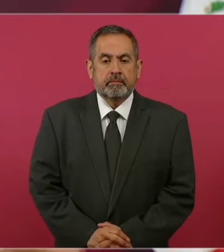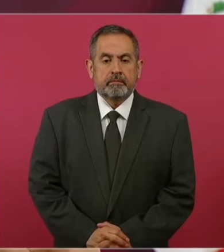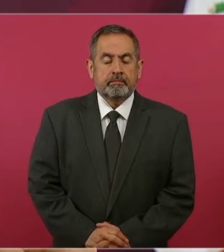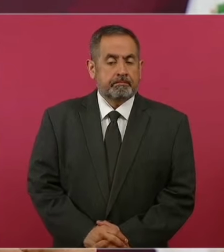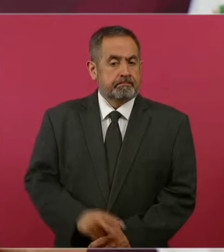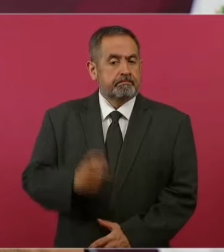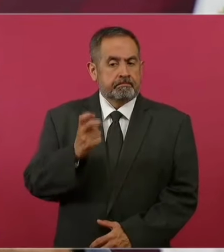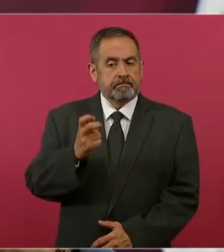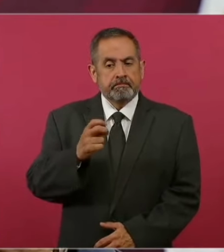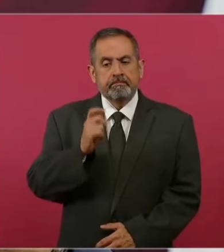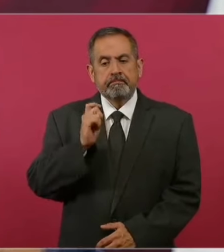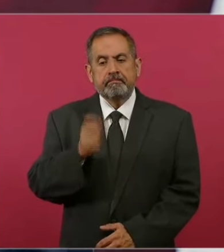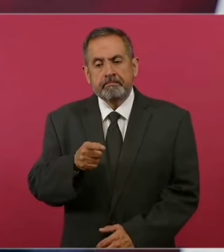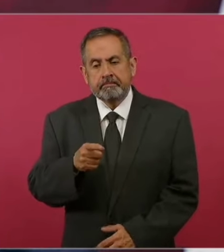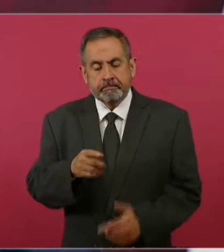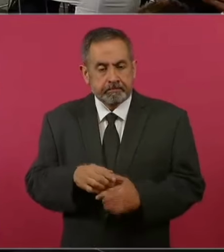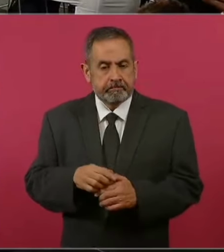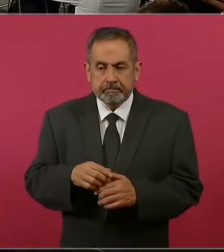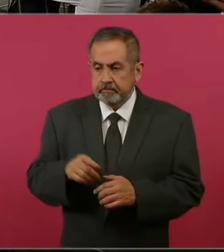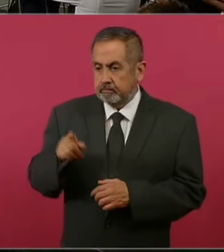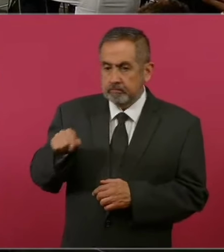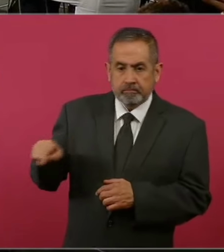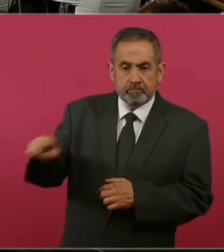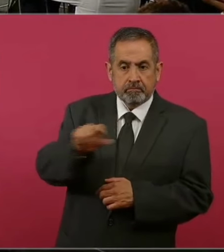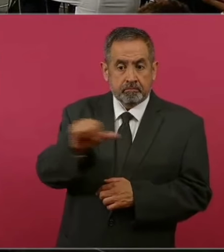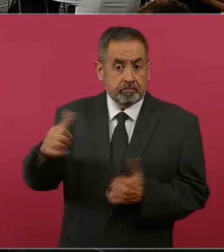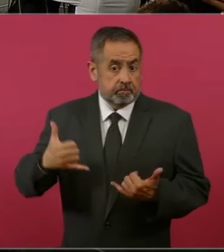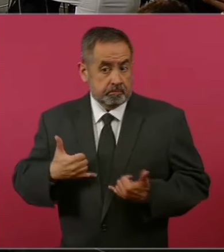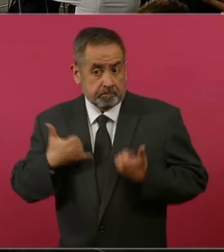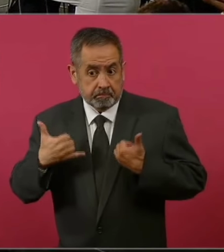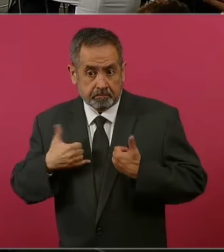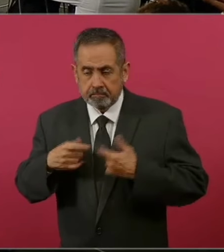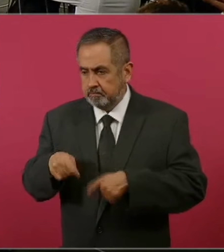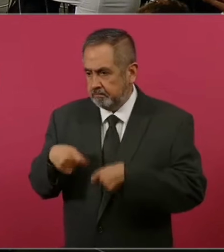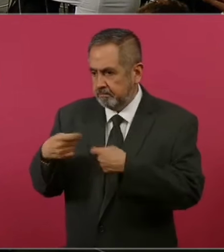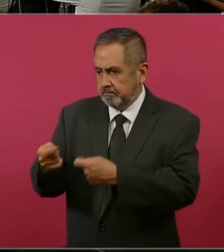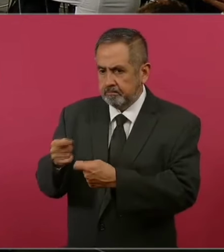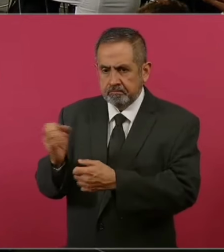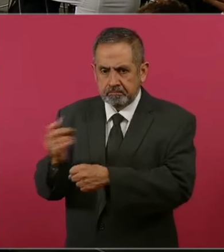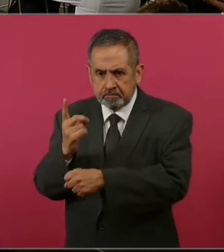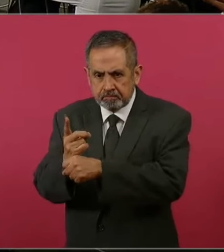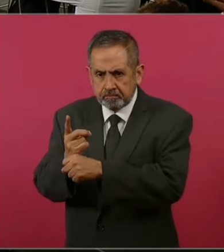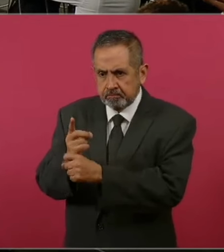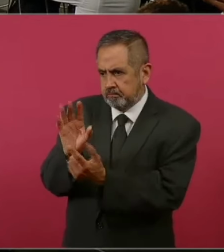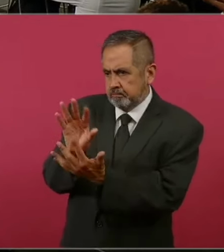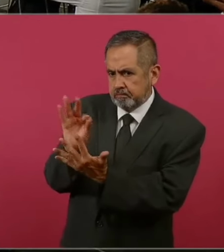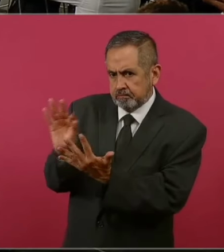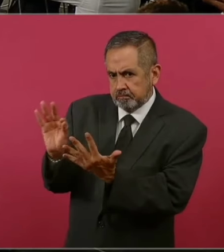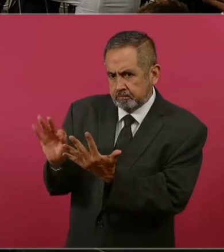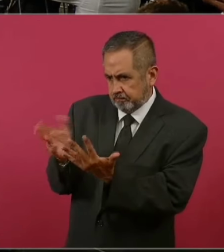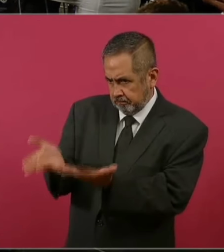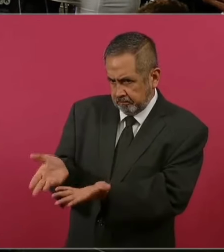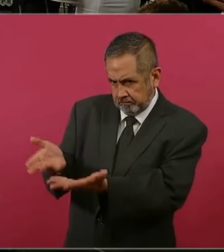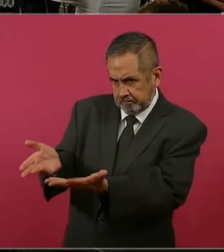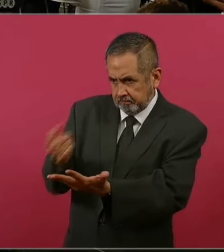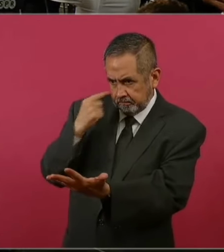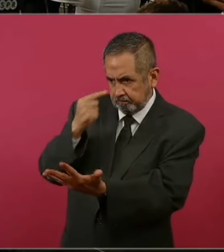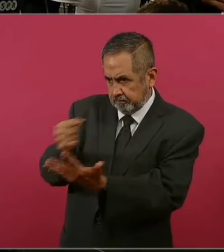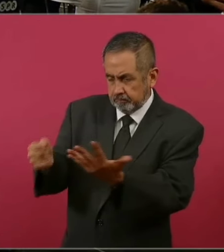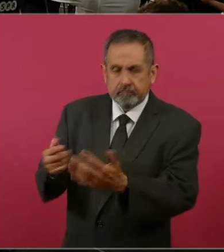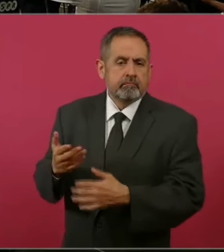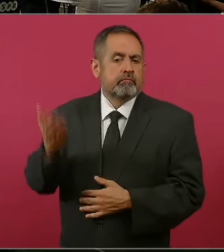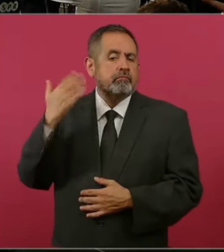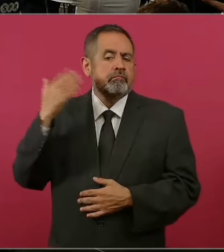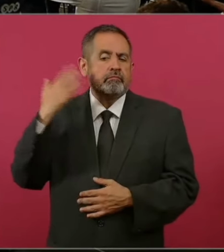Y esto significa darle opción a los jóvenes que antes, pues nada más se